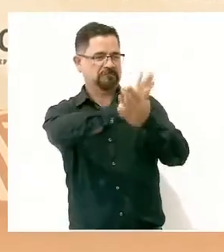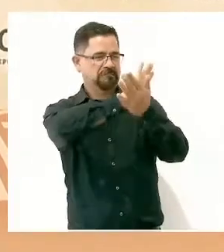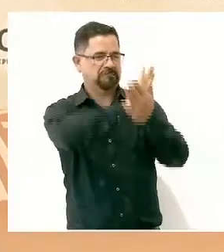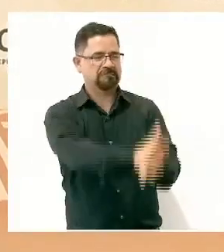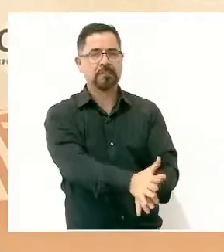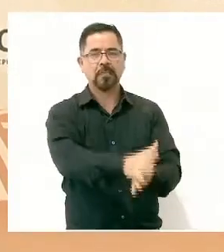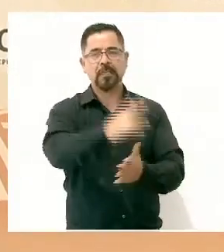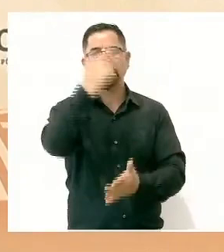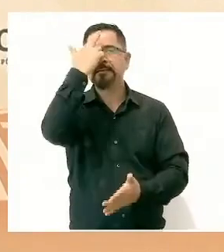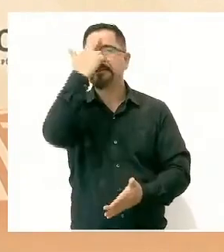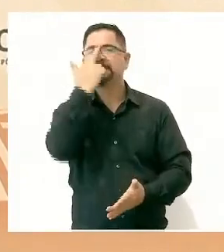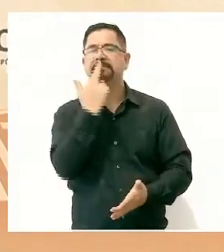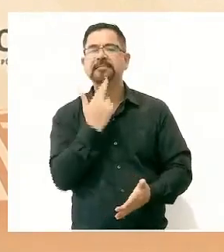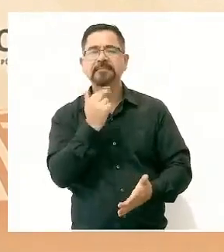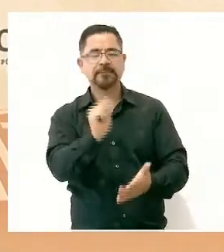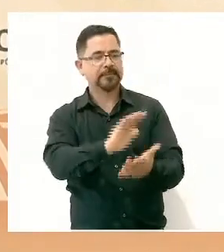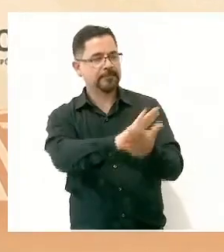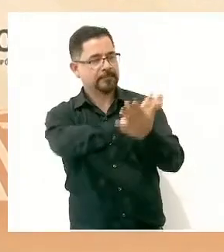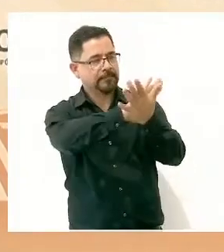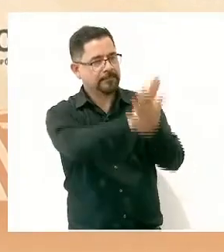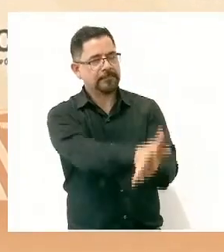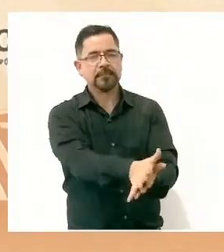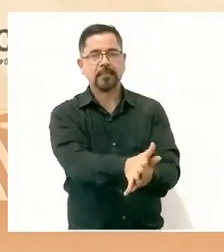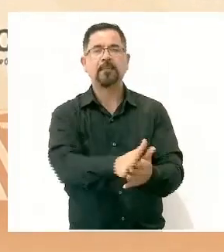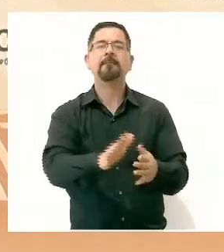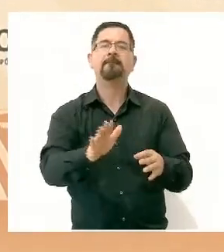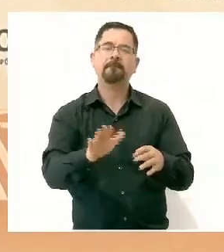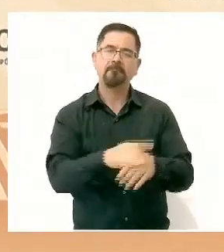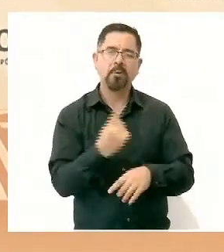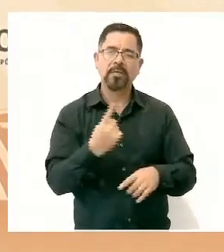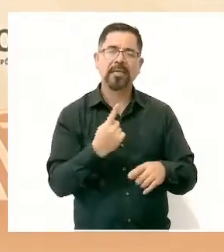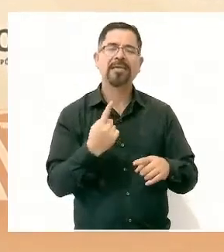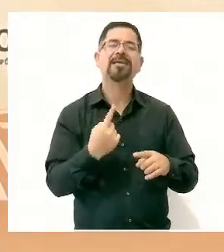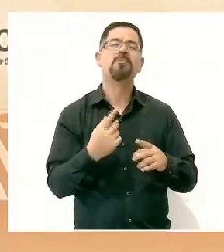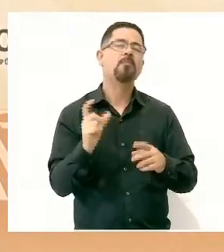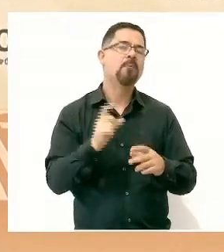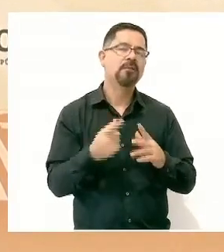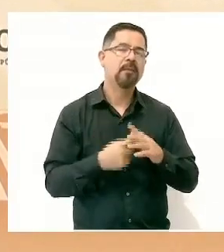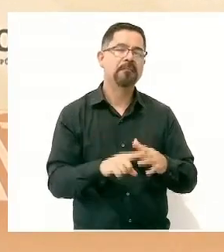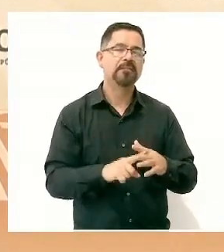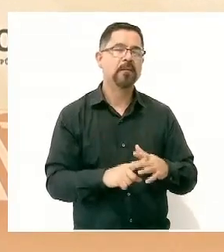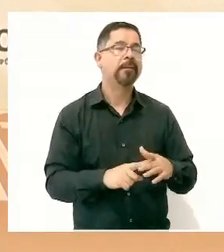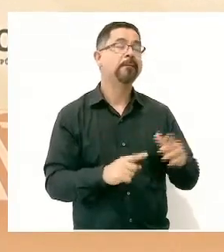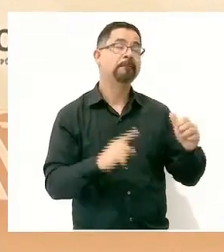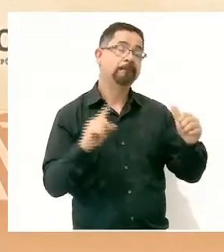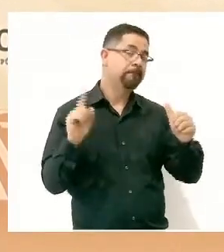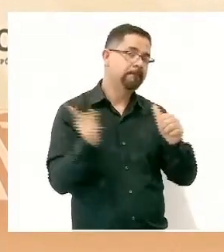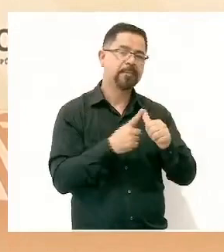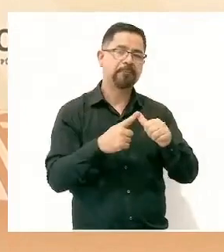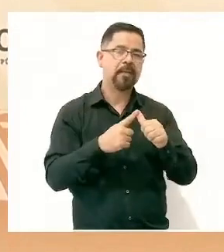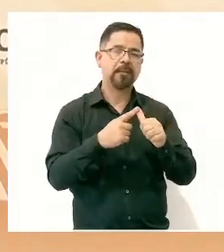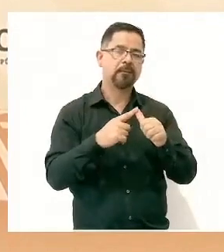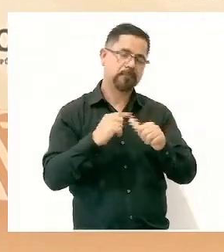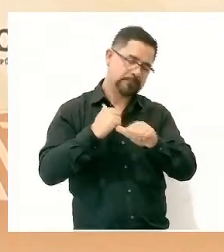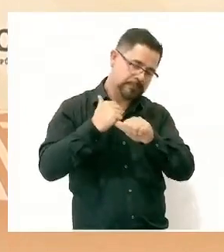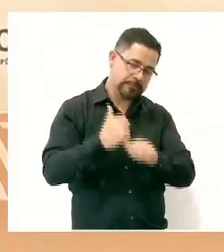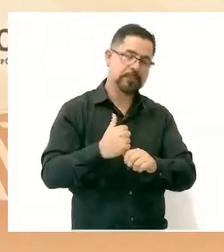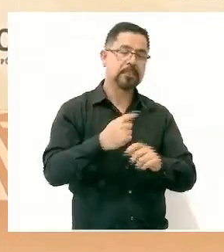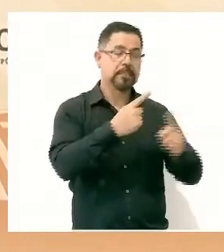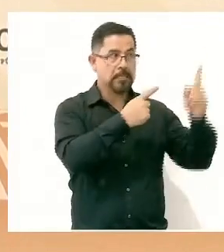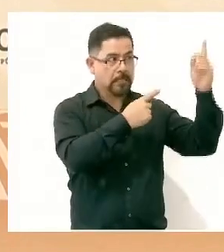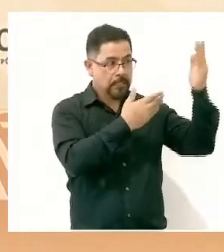padece desde la llegada de los invasores españoles.